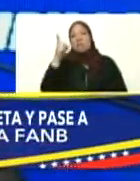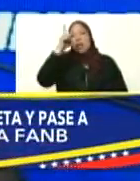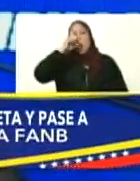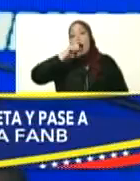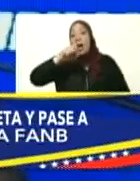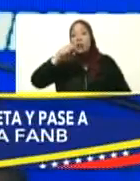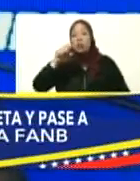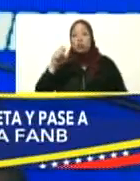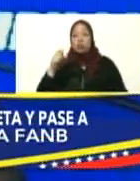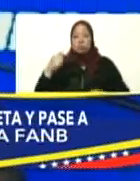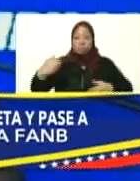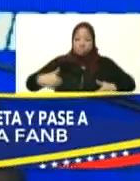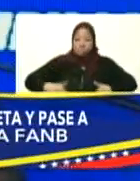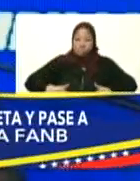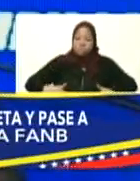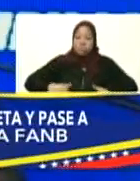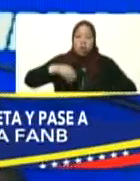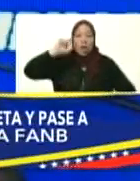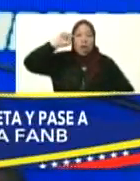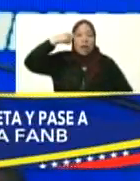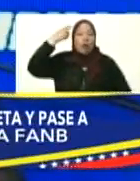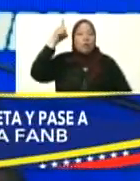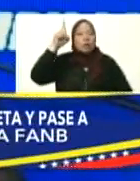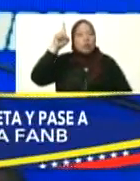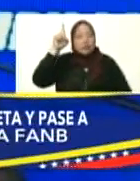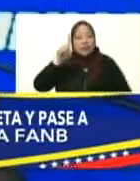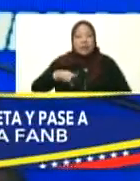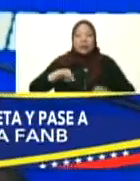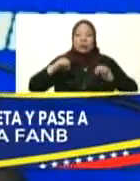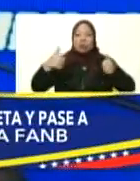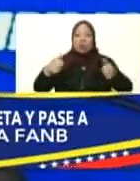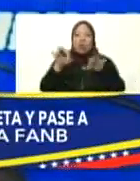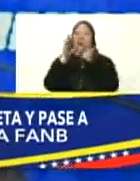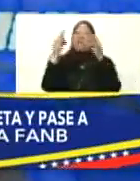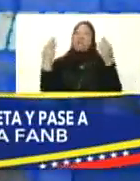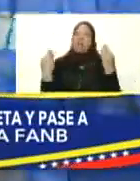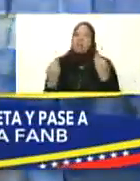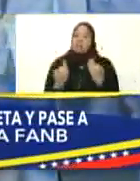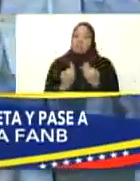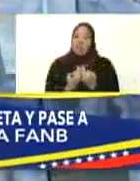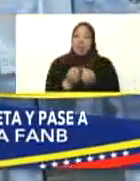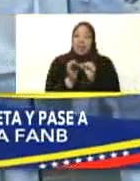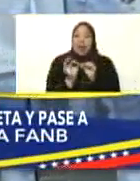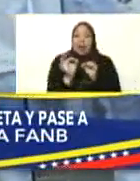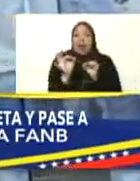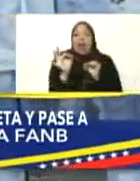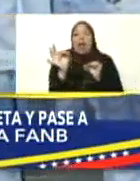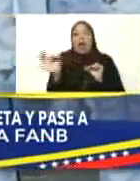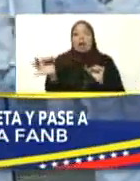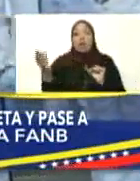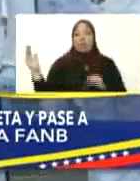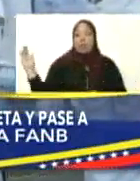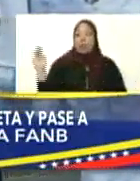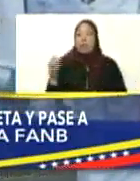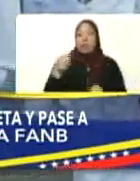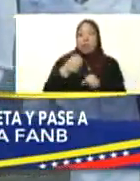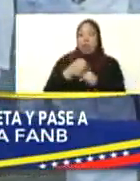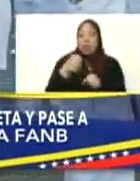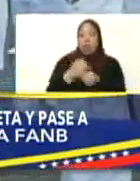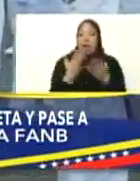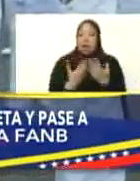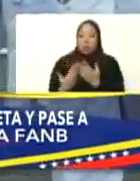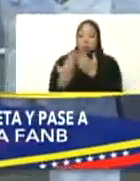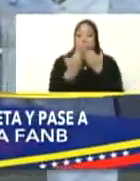forja es recordar también que tuvimos que desprendernos de nuestros hogares para venir a estos recintos sagrados